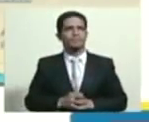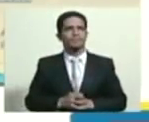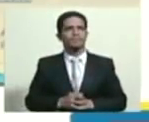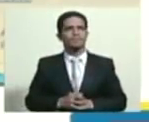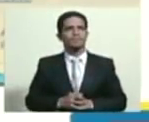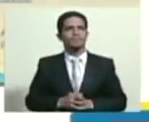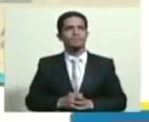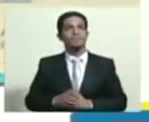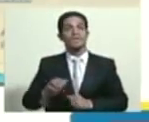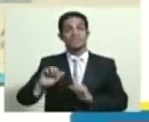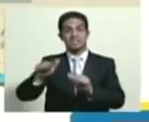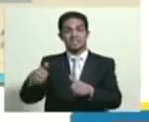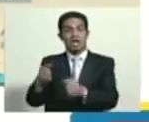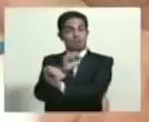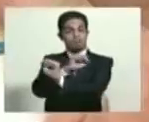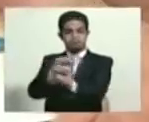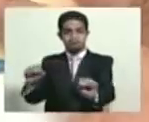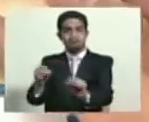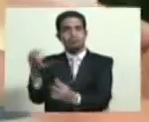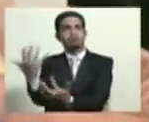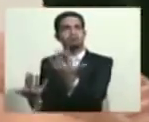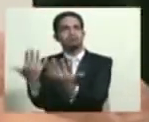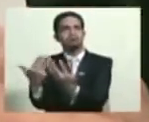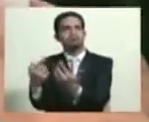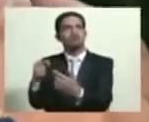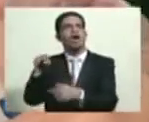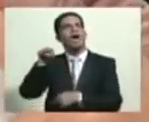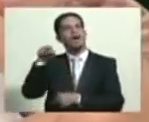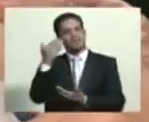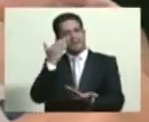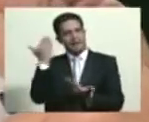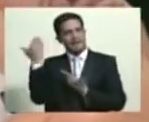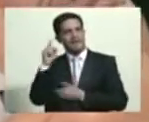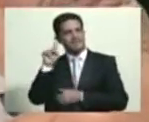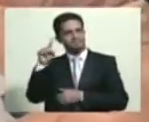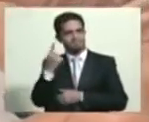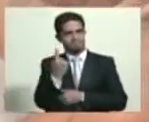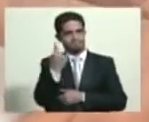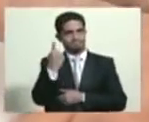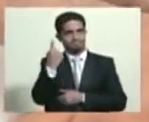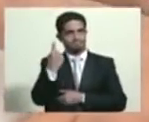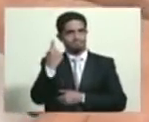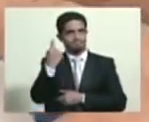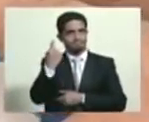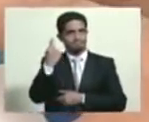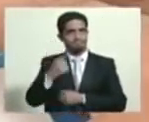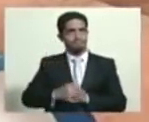Generaron un incendio aquí. Vente, vente, vente, vente, vente, quédate aquí.